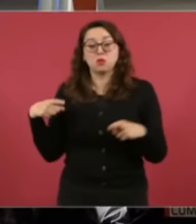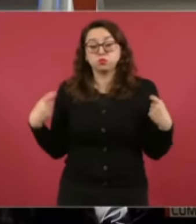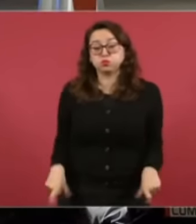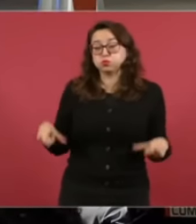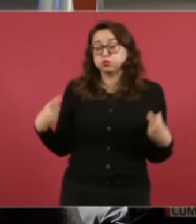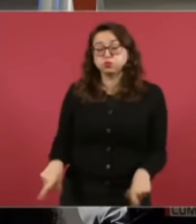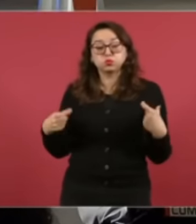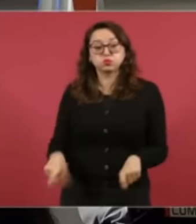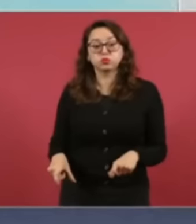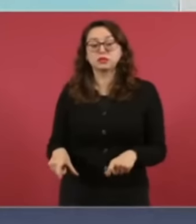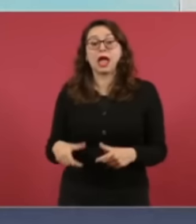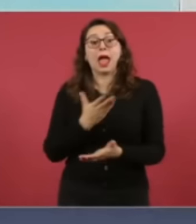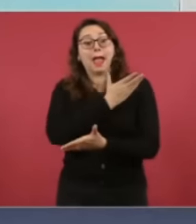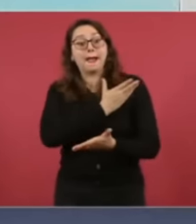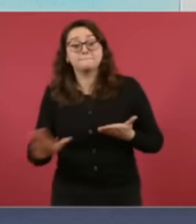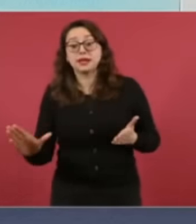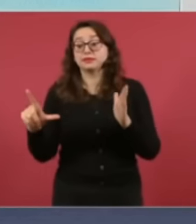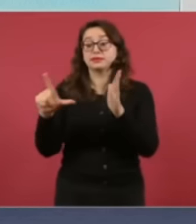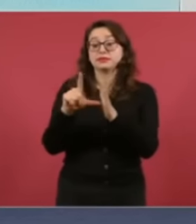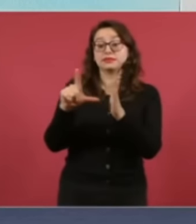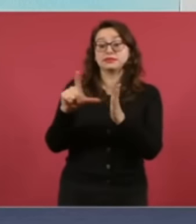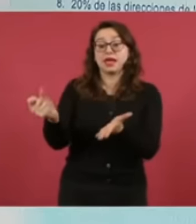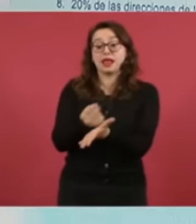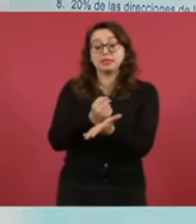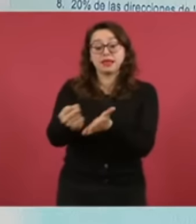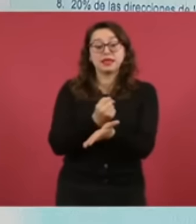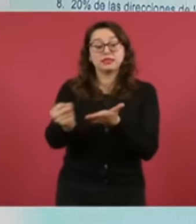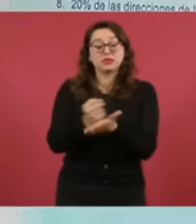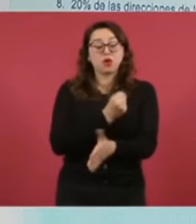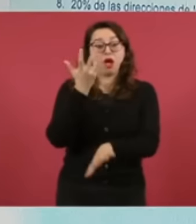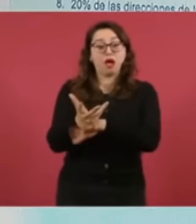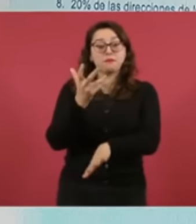esas chipocludas, American Express,